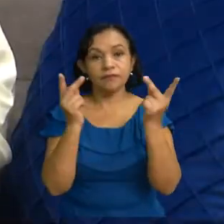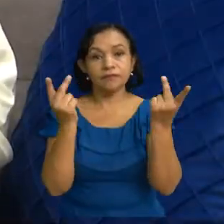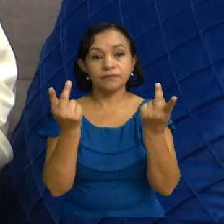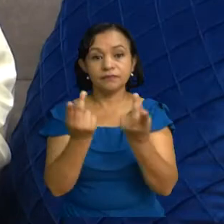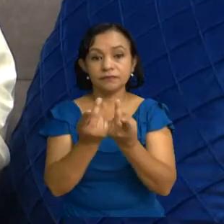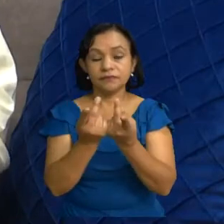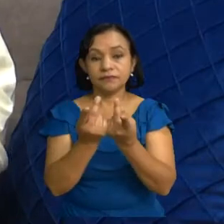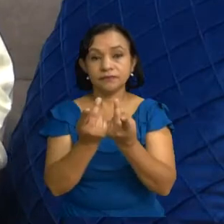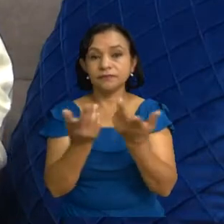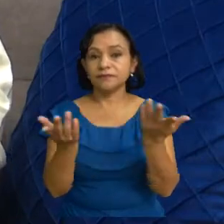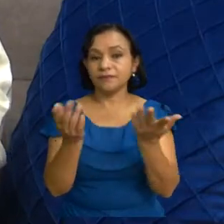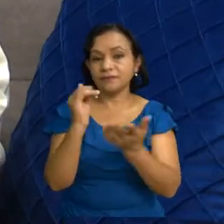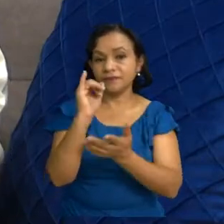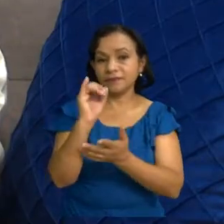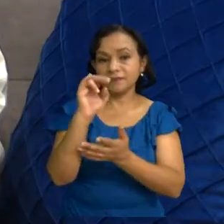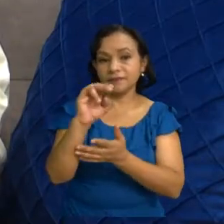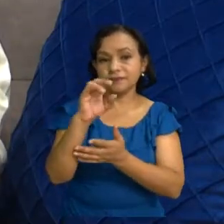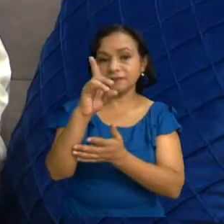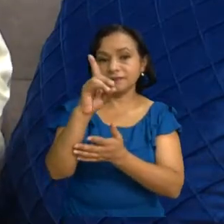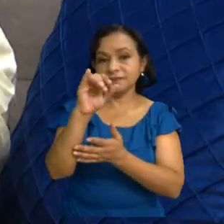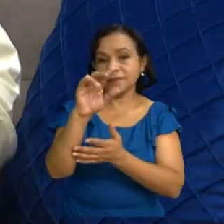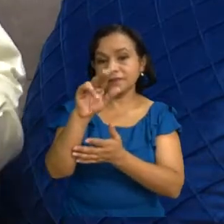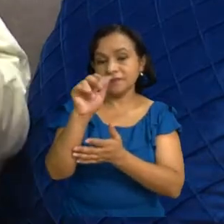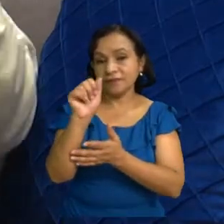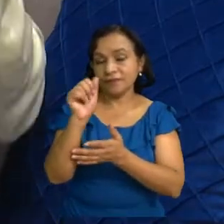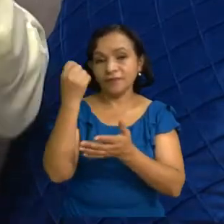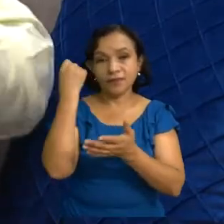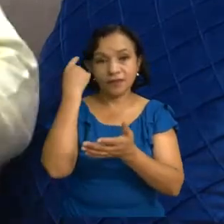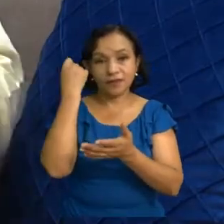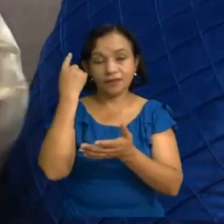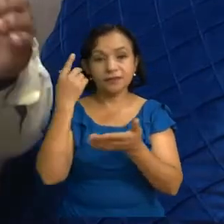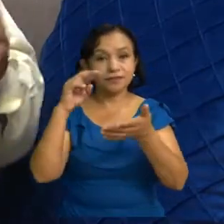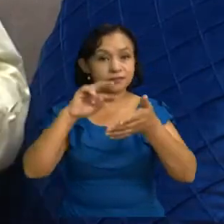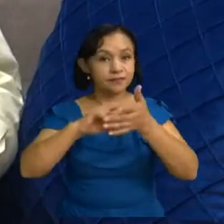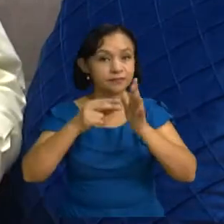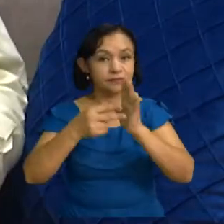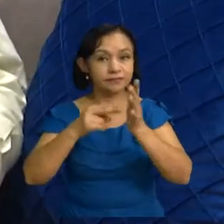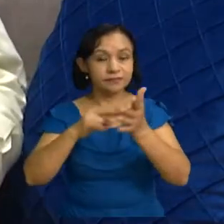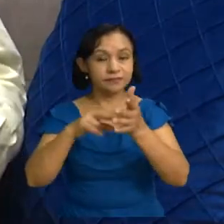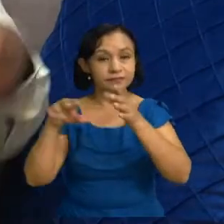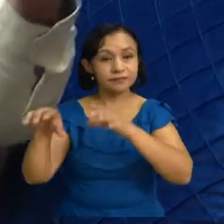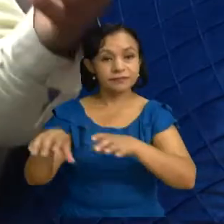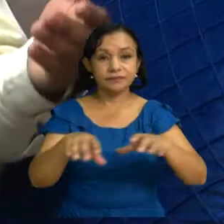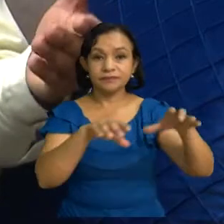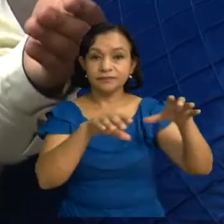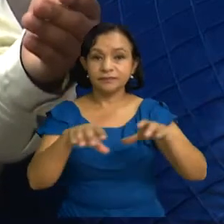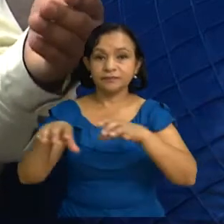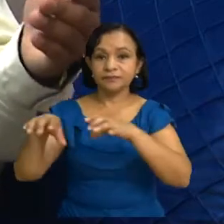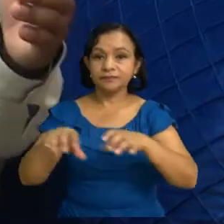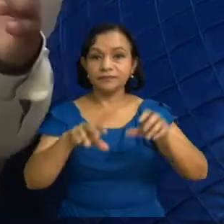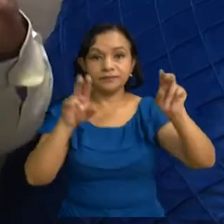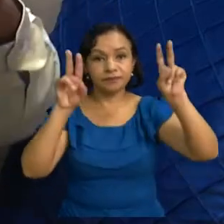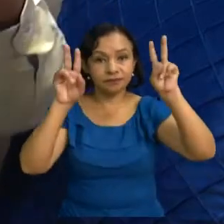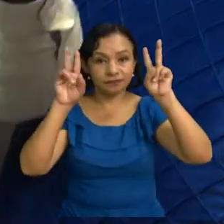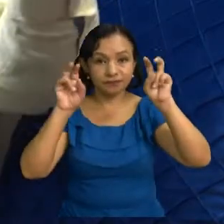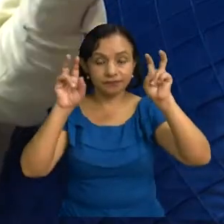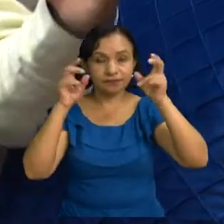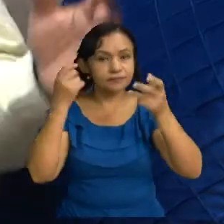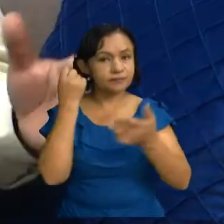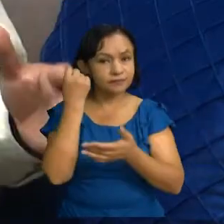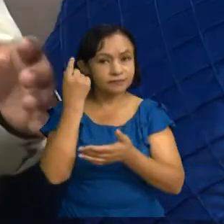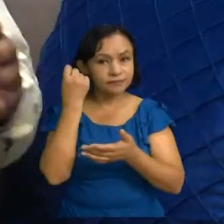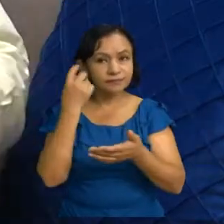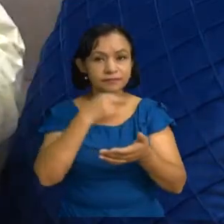todo este proceso de acompañar a indiana entender un poquito lo que significa esta celebración en el marco no del entendimiento que